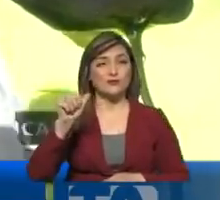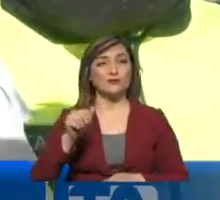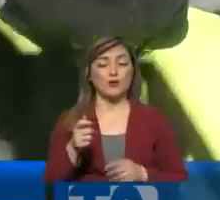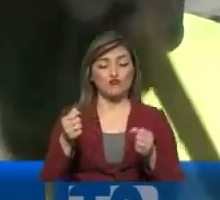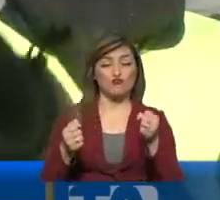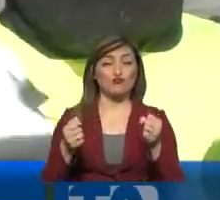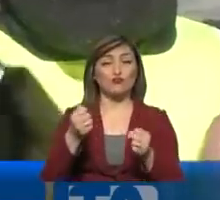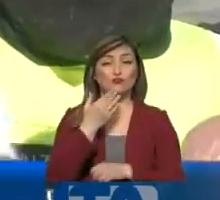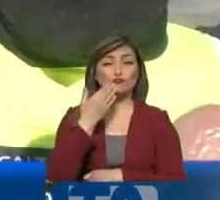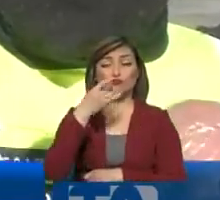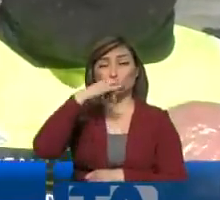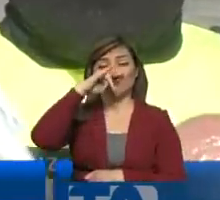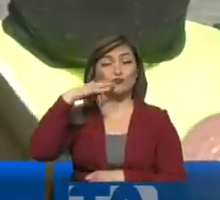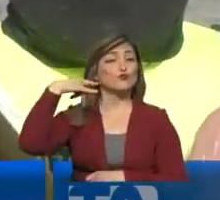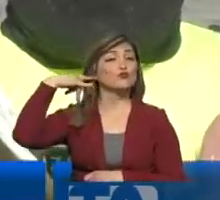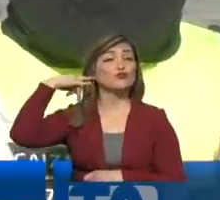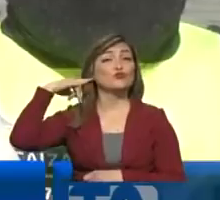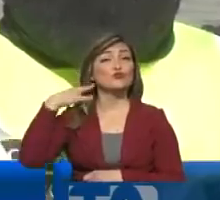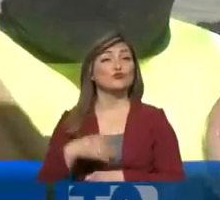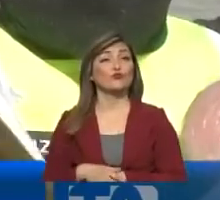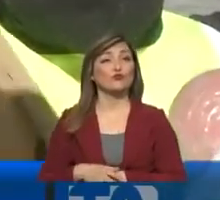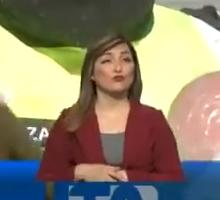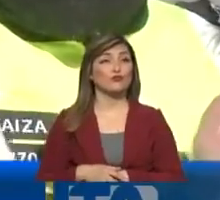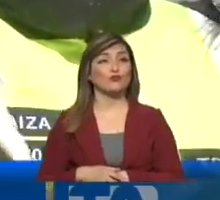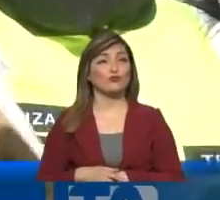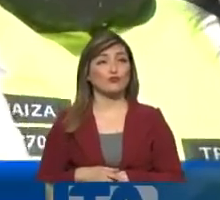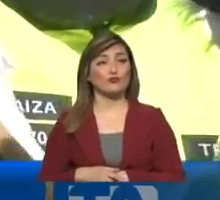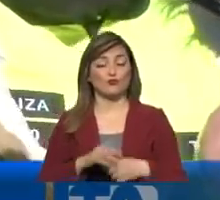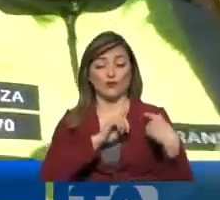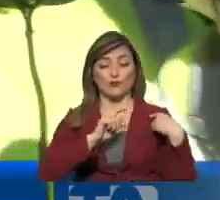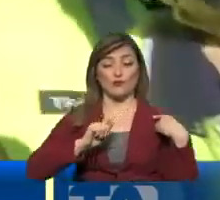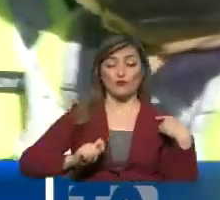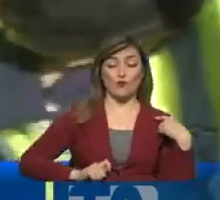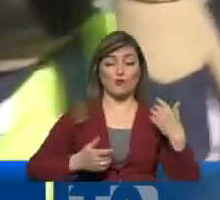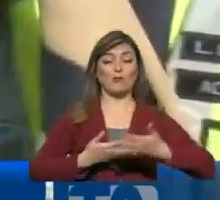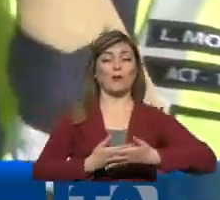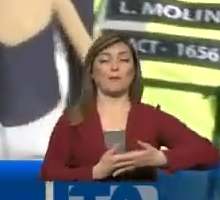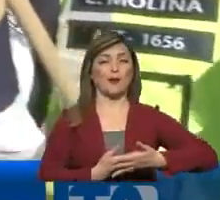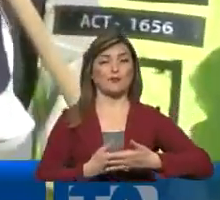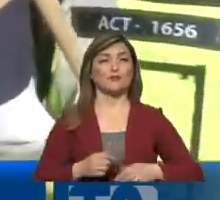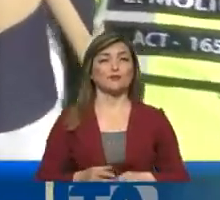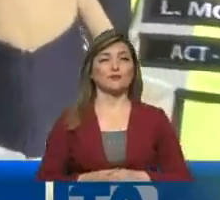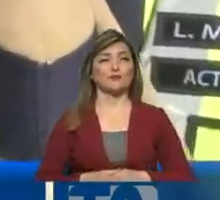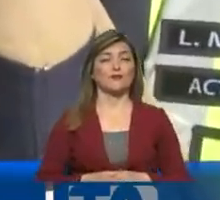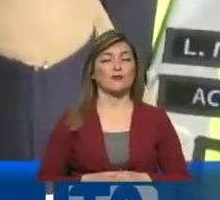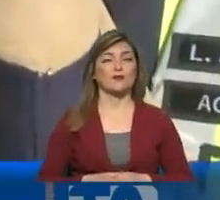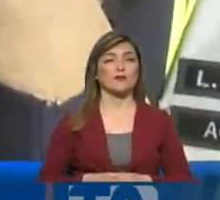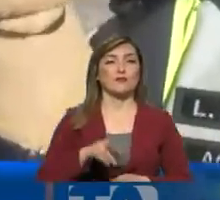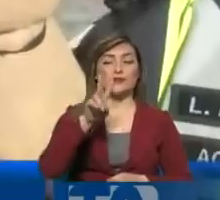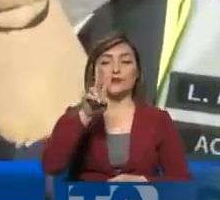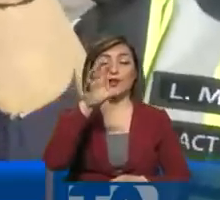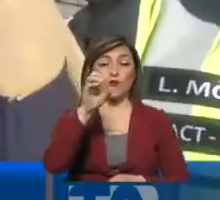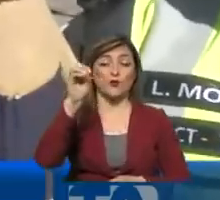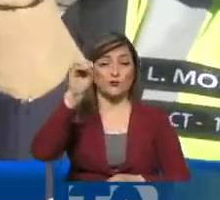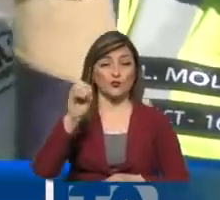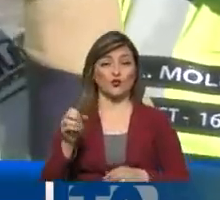transportar a los niños y las niñas es con un sistema de retención infantil? Así es, amiguitos, tan solo el